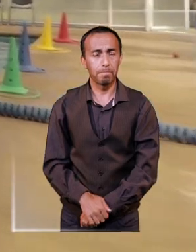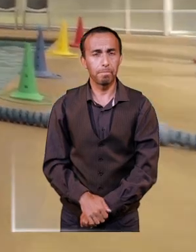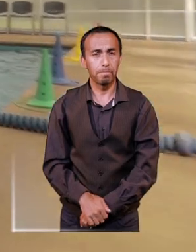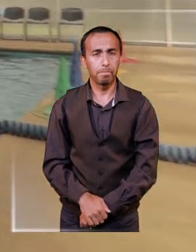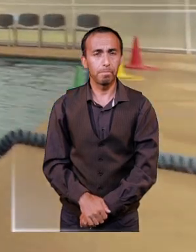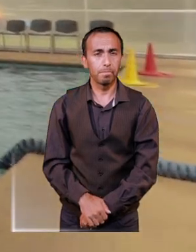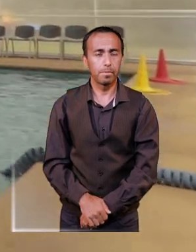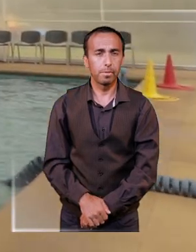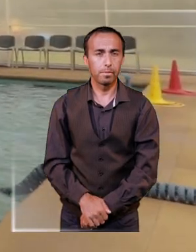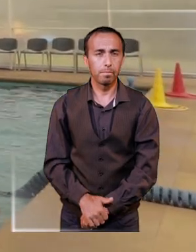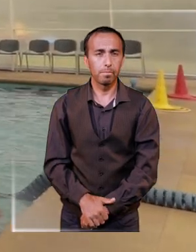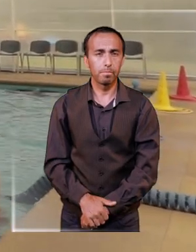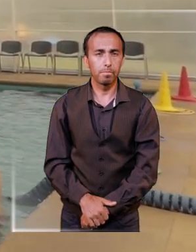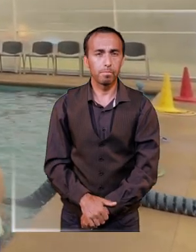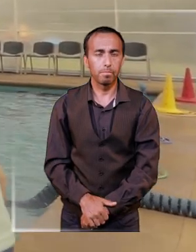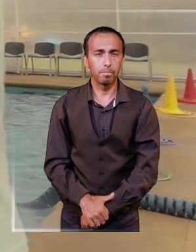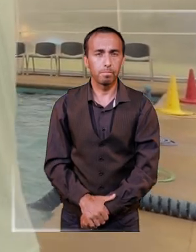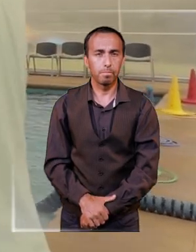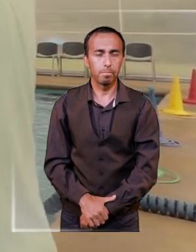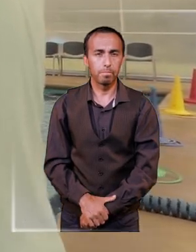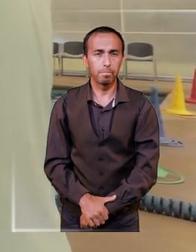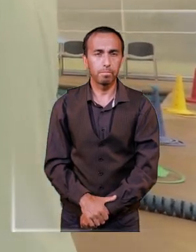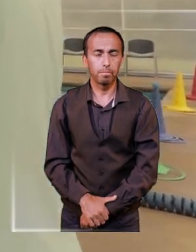¡Adelante! ¡Felicia,